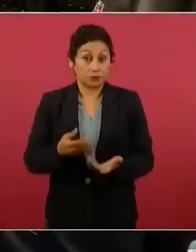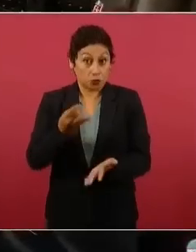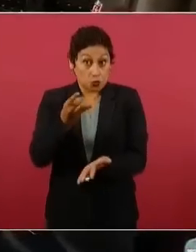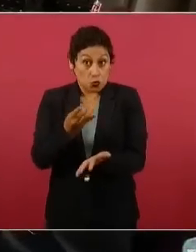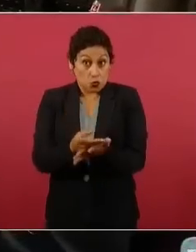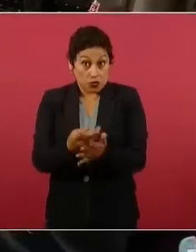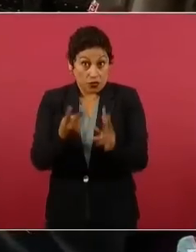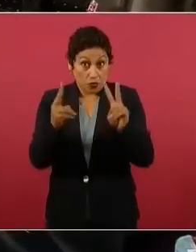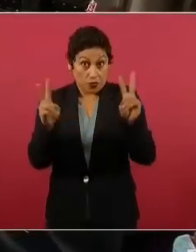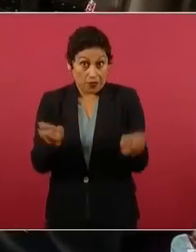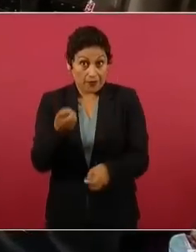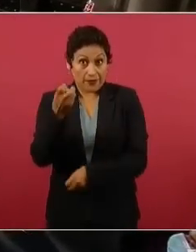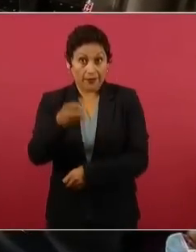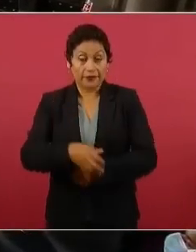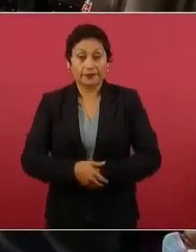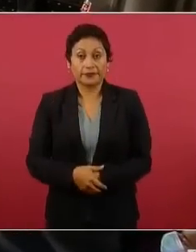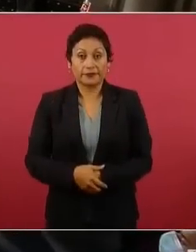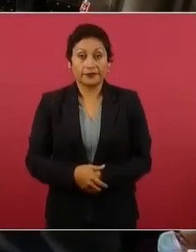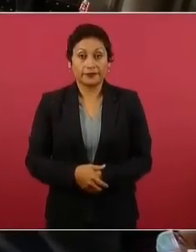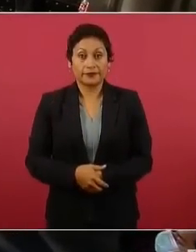medida,